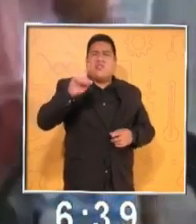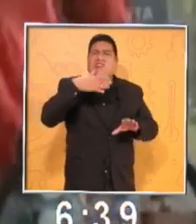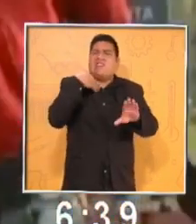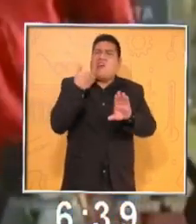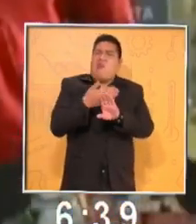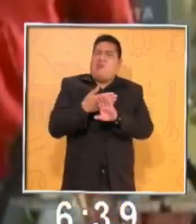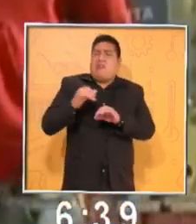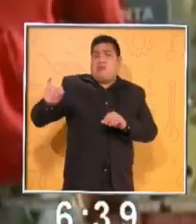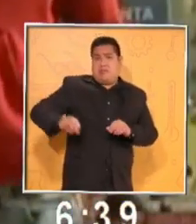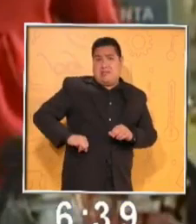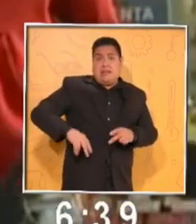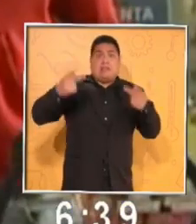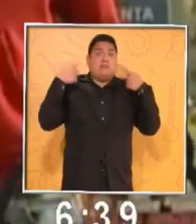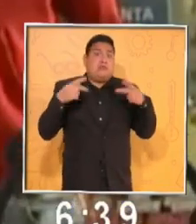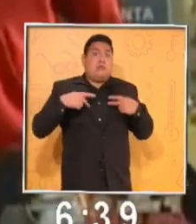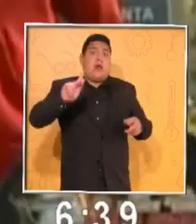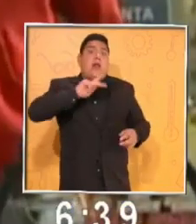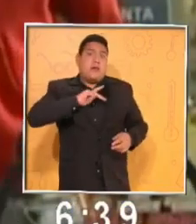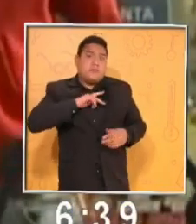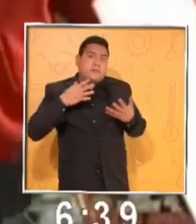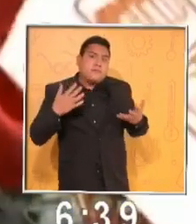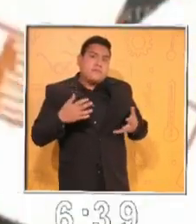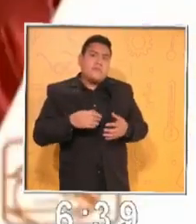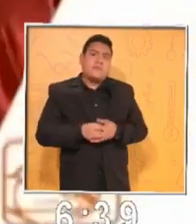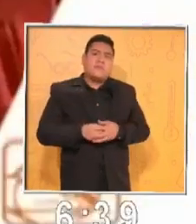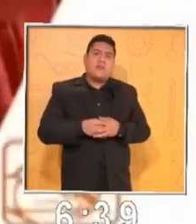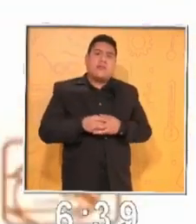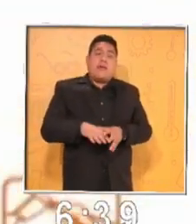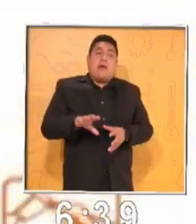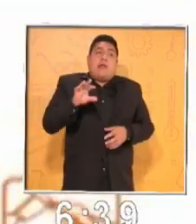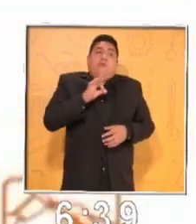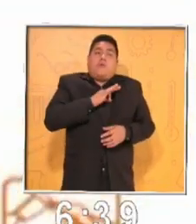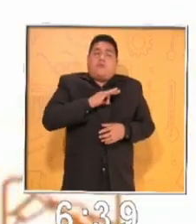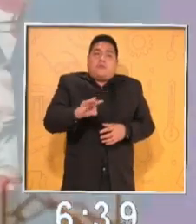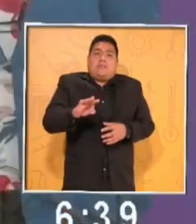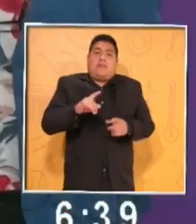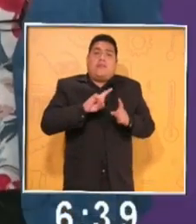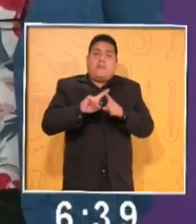intereses. Una manera de manipular es por medio de la mentira.